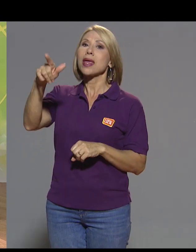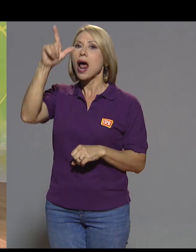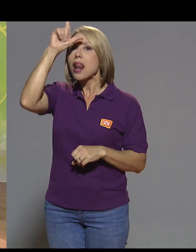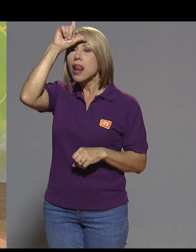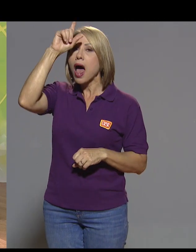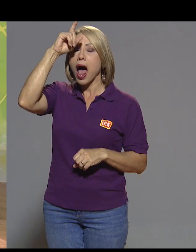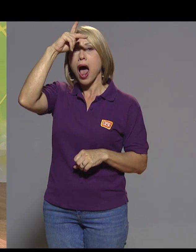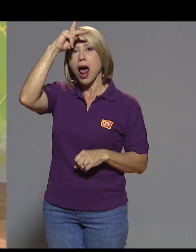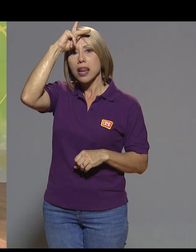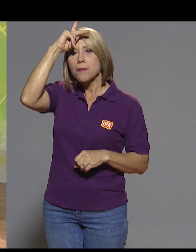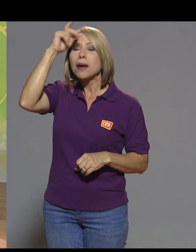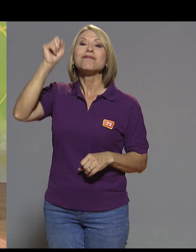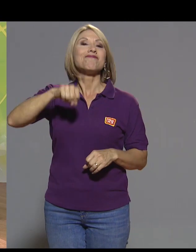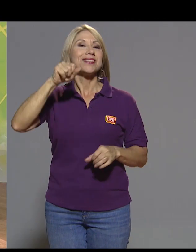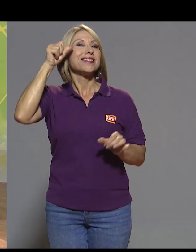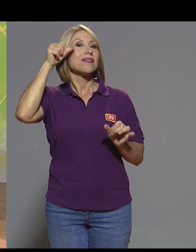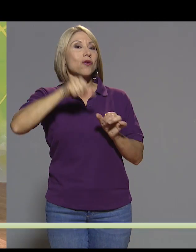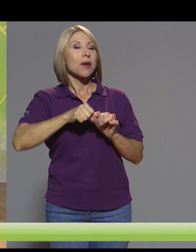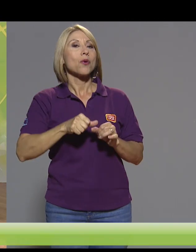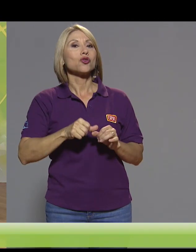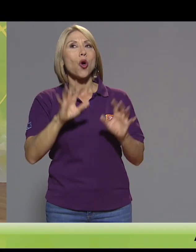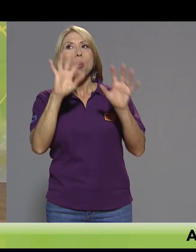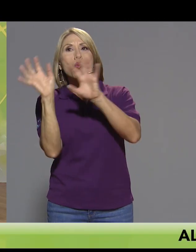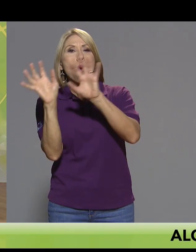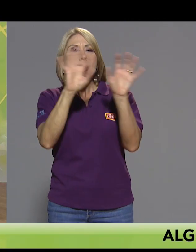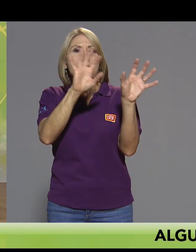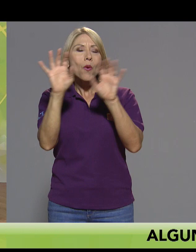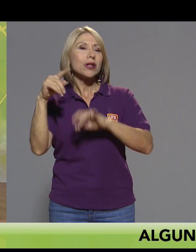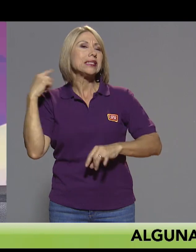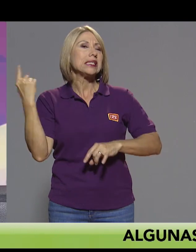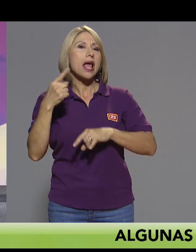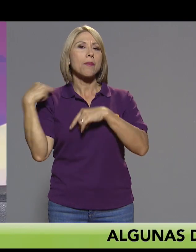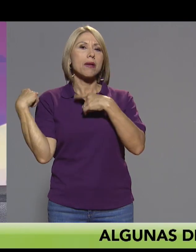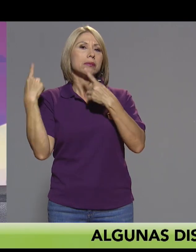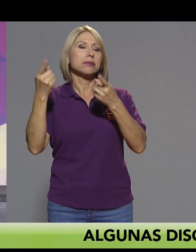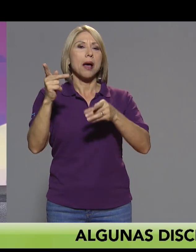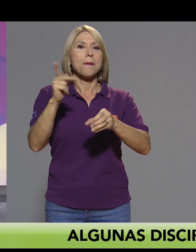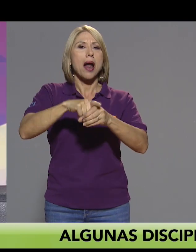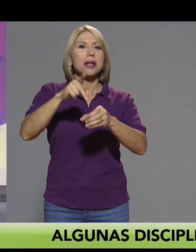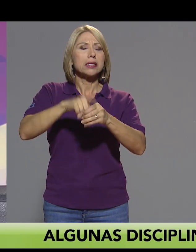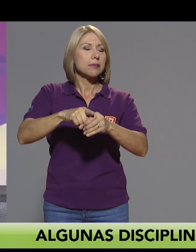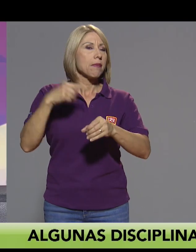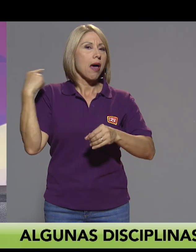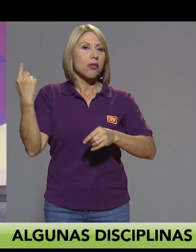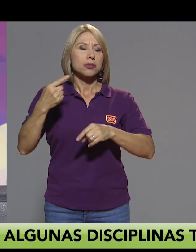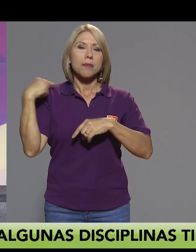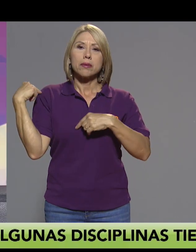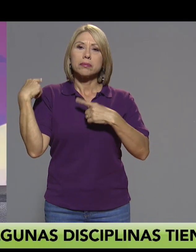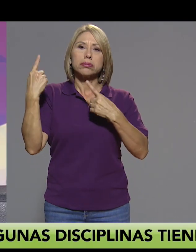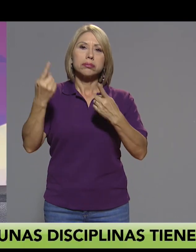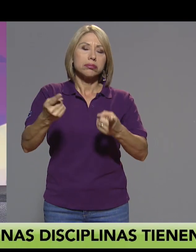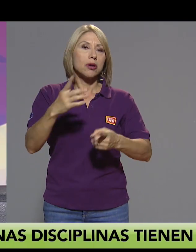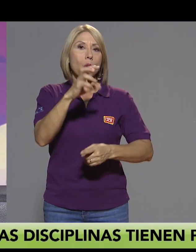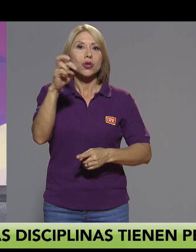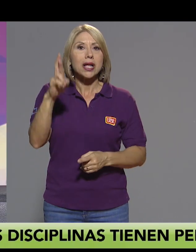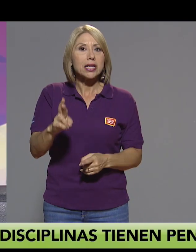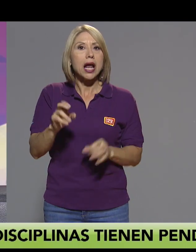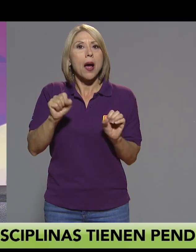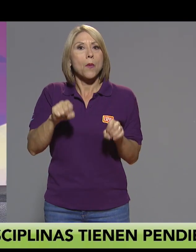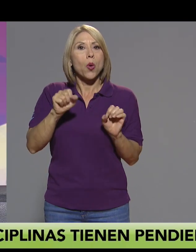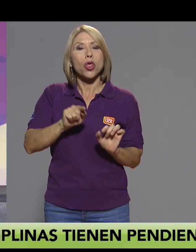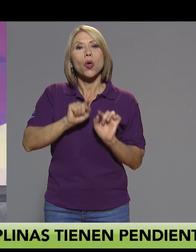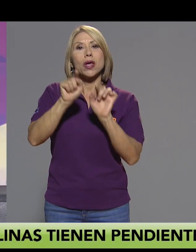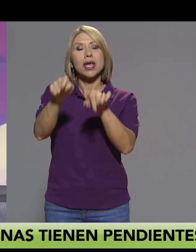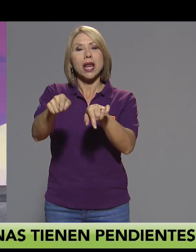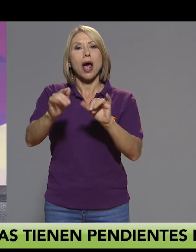exactamente asistir a lima recordemos que obligó la ha sido uno de los deportes que siempre ha participado en todas las ediciones que costa rica ha podido